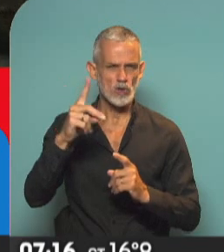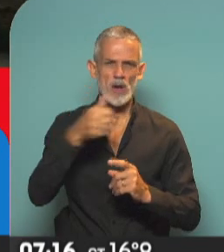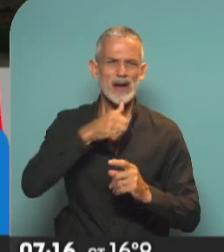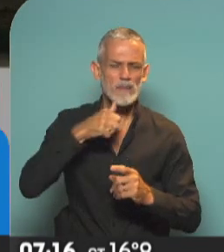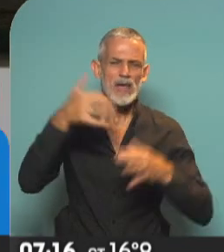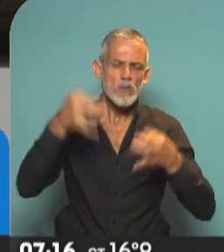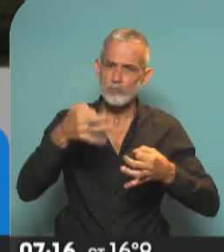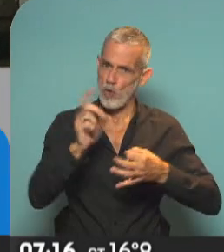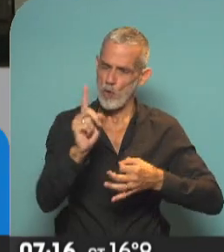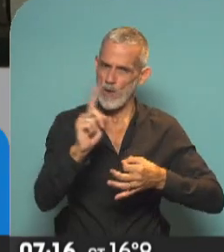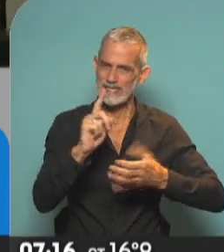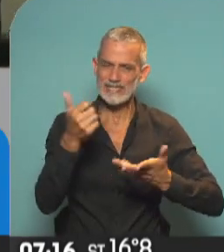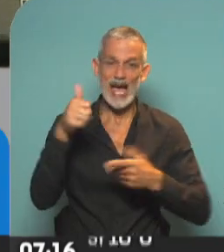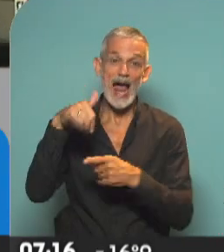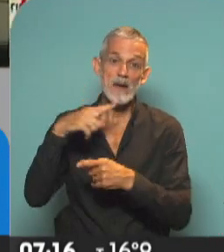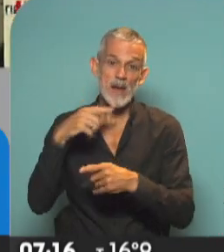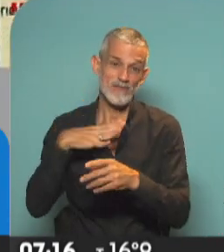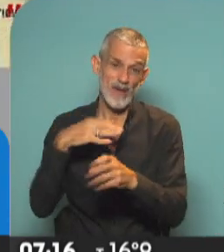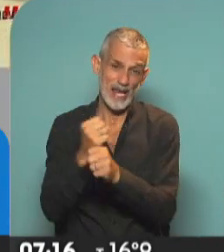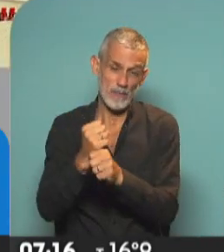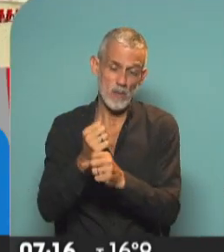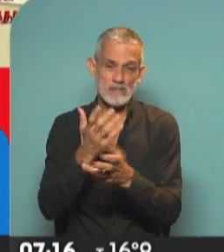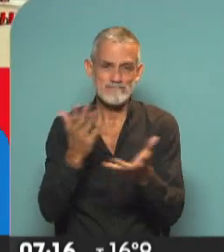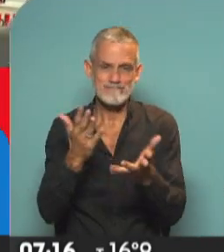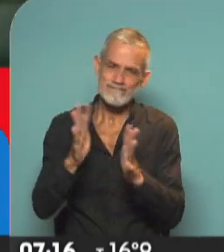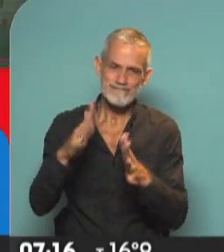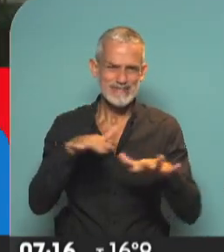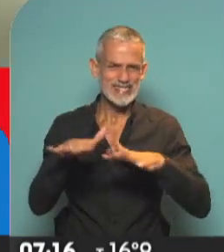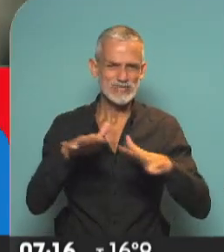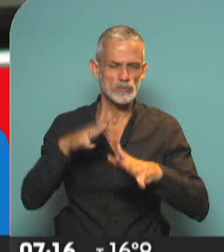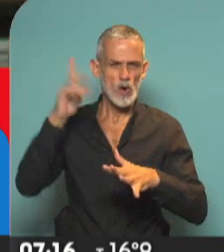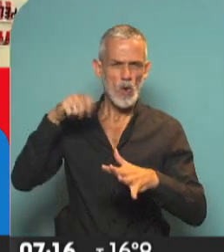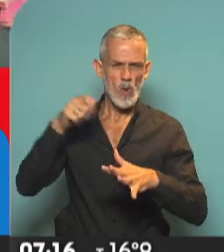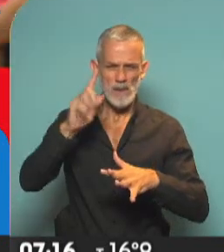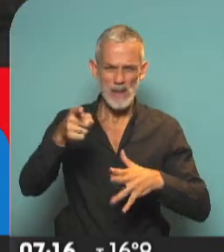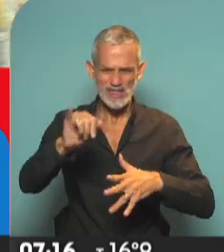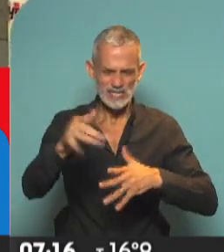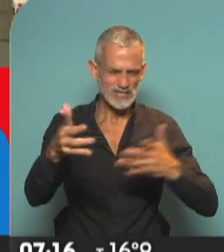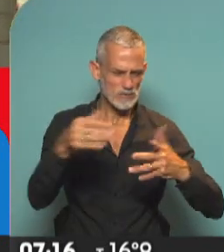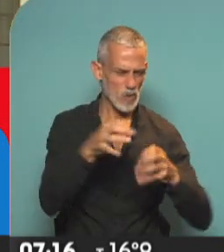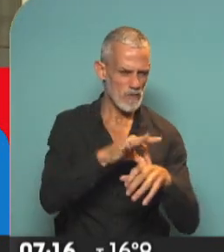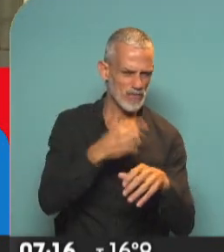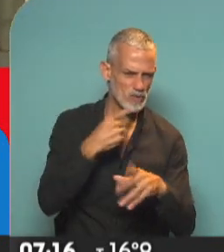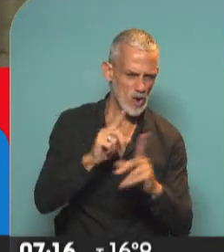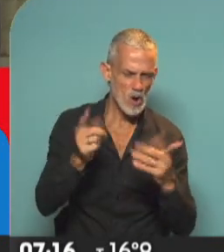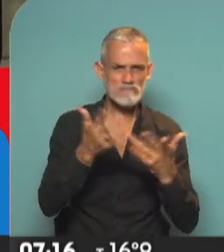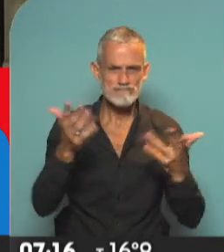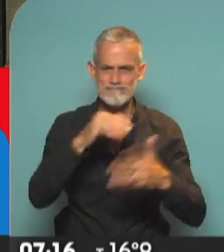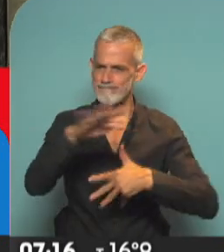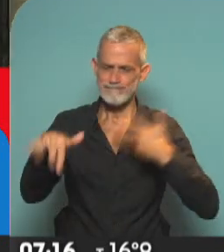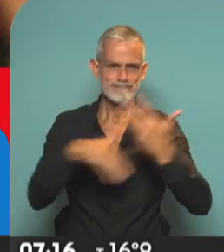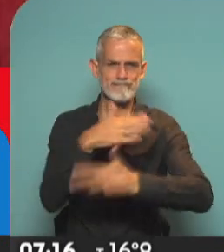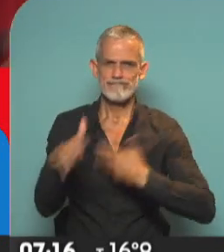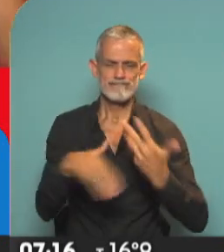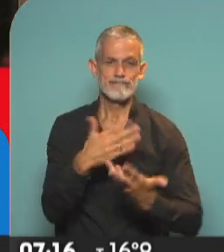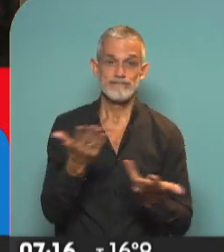medicamento factible para la salud de los pacientes. Estamos en una situación de mucho debate, de mucha conmoción. Aquí sobre todo tenemos